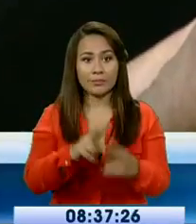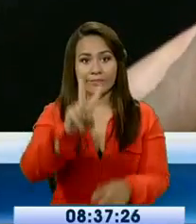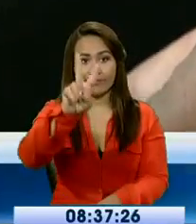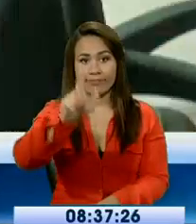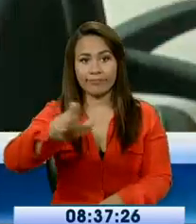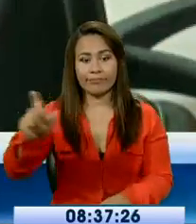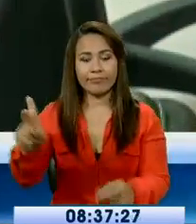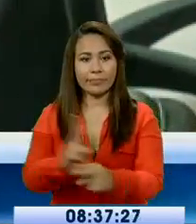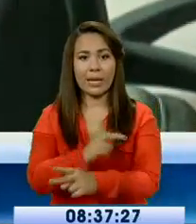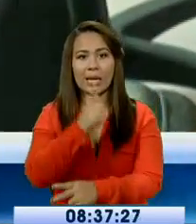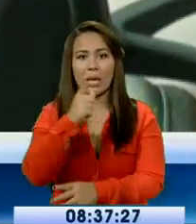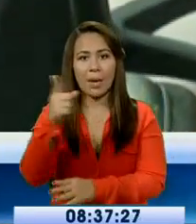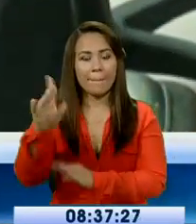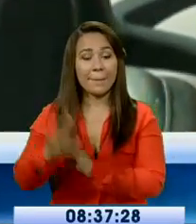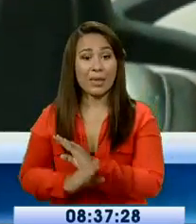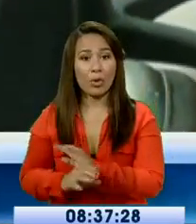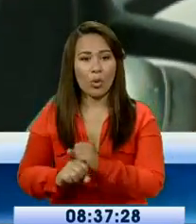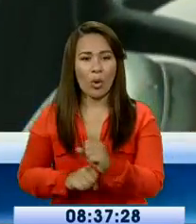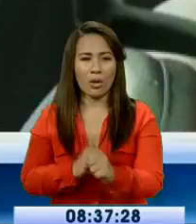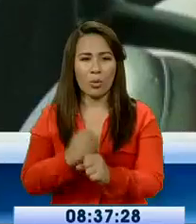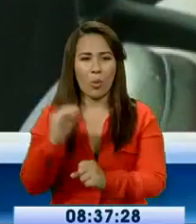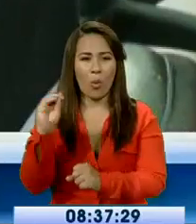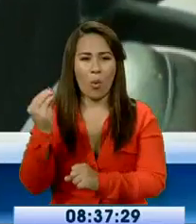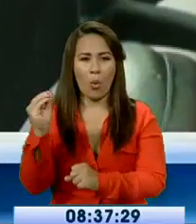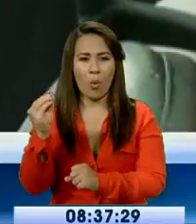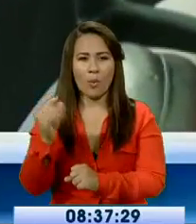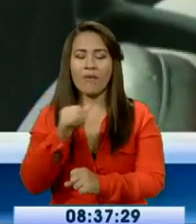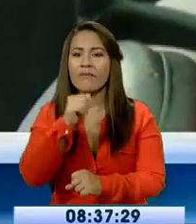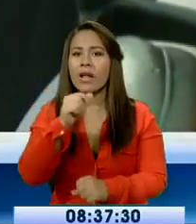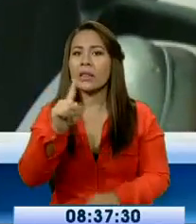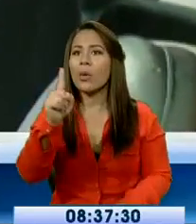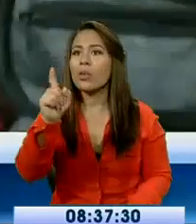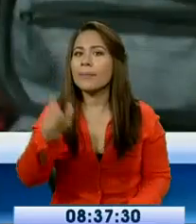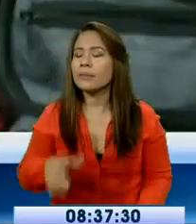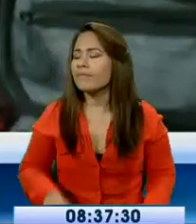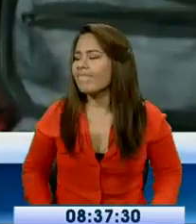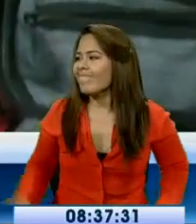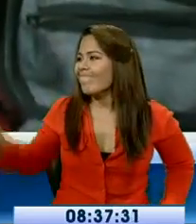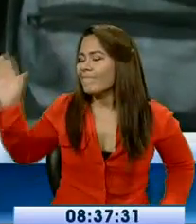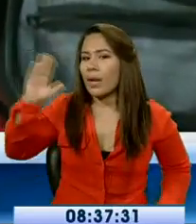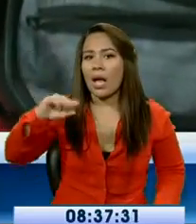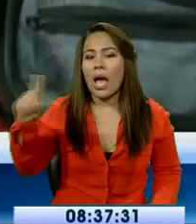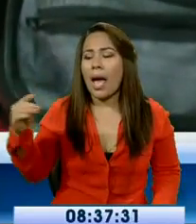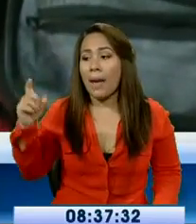detenidos y al menor aislado. Incluso indicaron que faltaba uno porque andaban entre cuatro